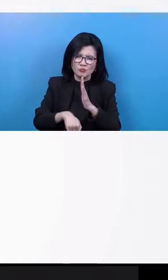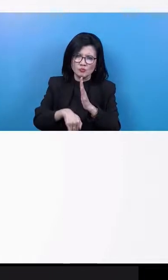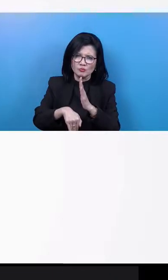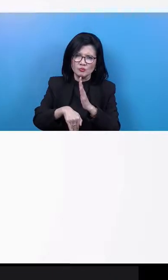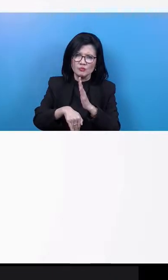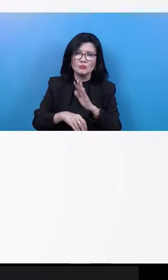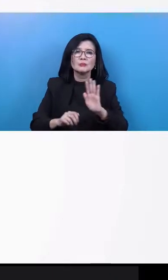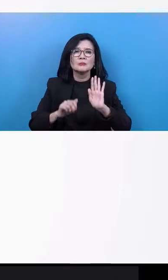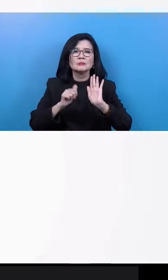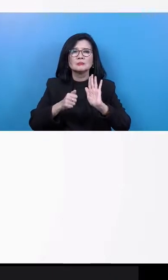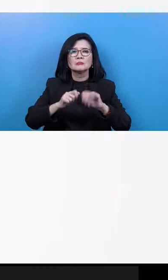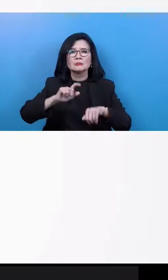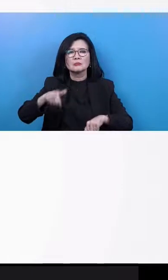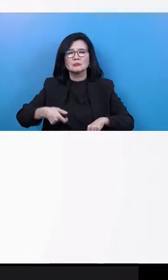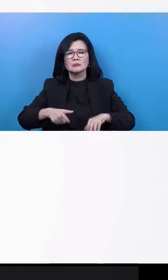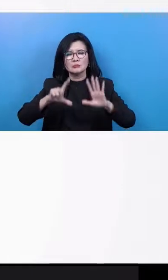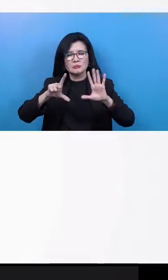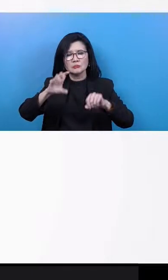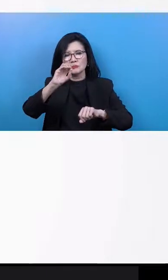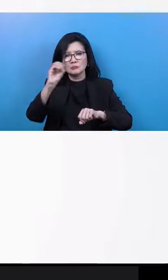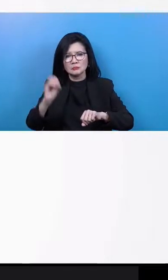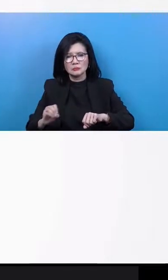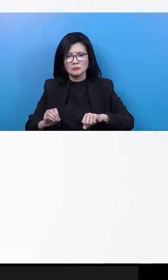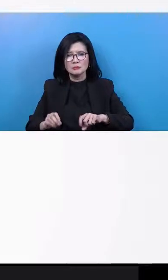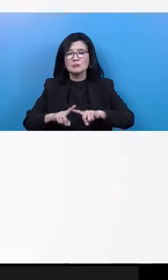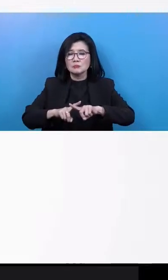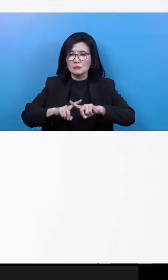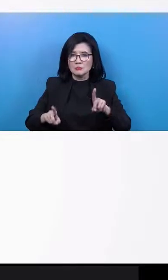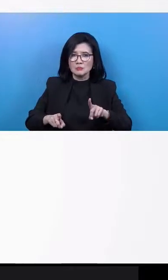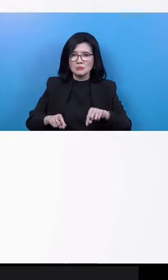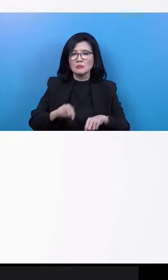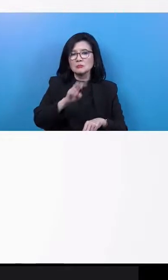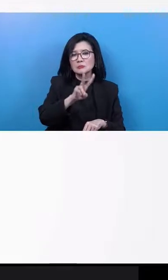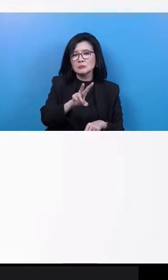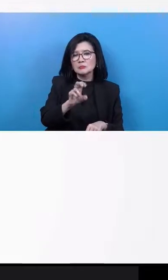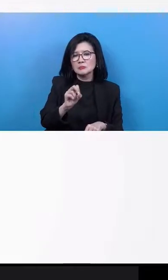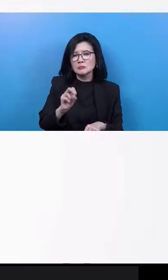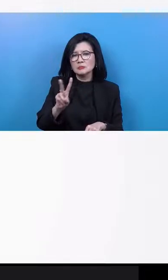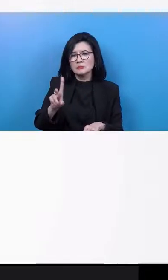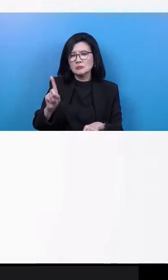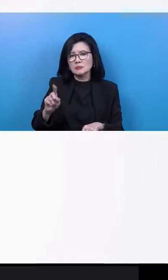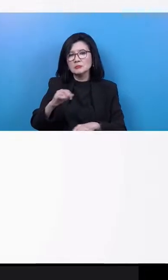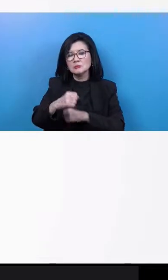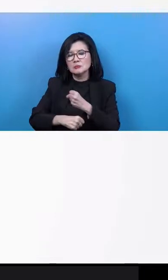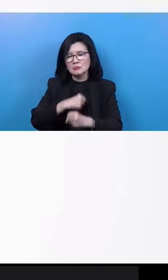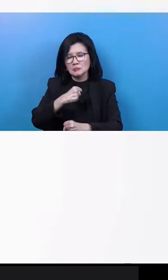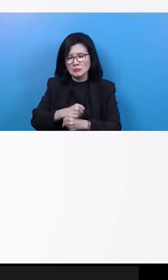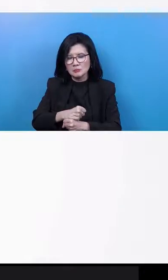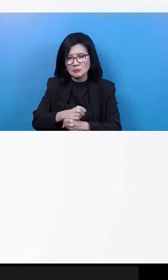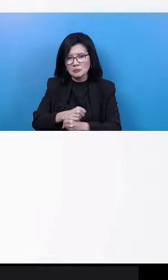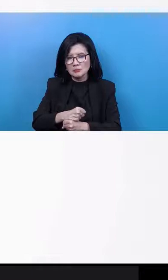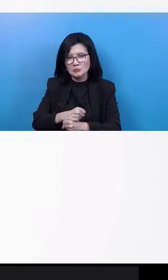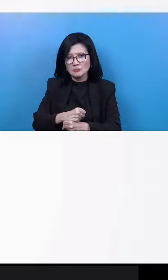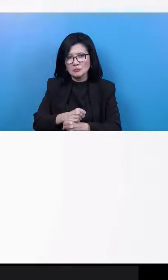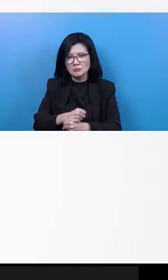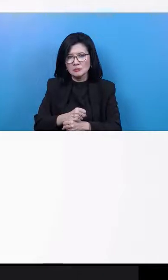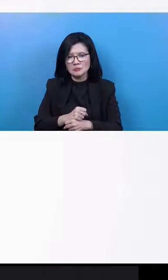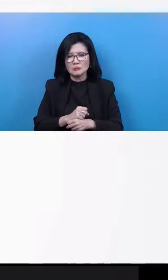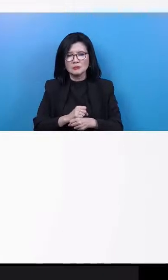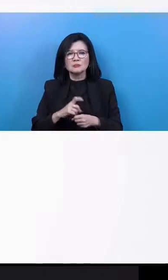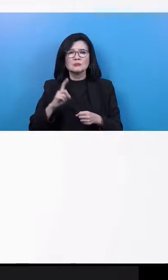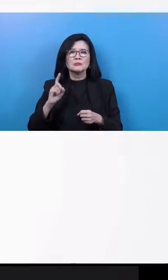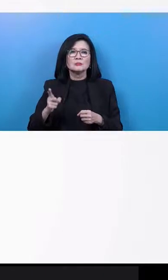año 2021 se notó una notable recuperación. La economía creció en